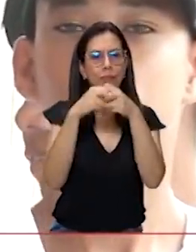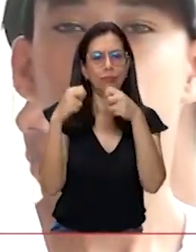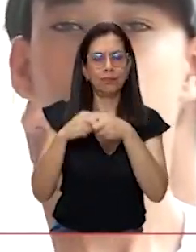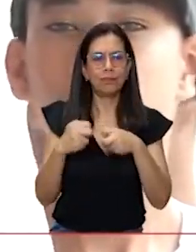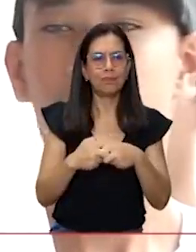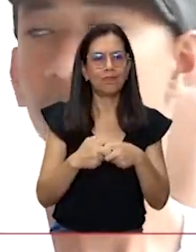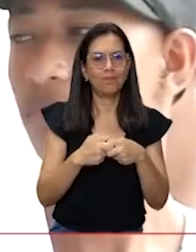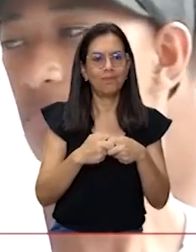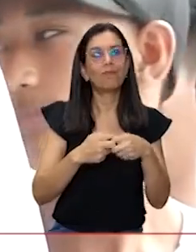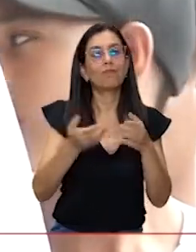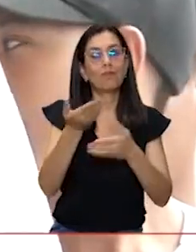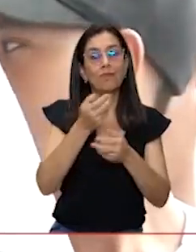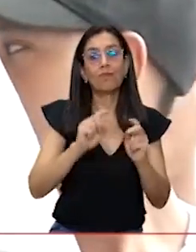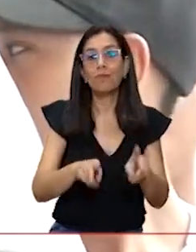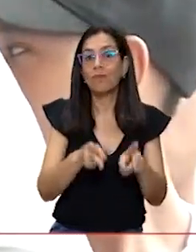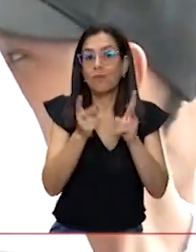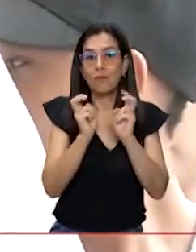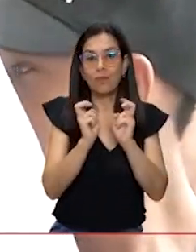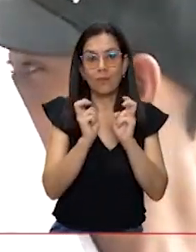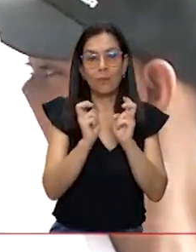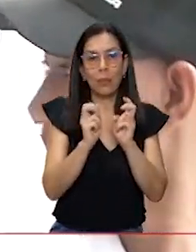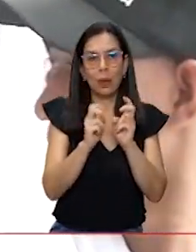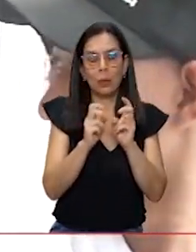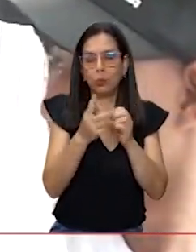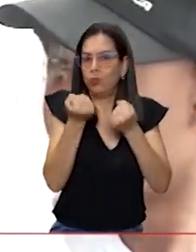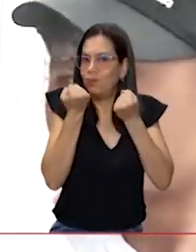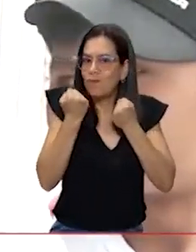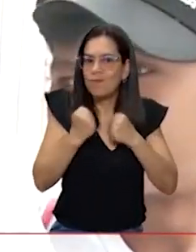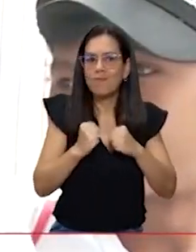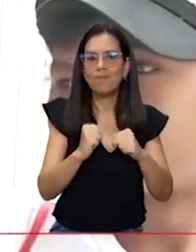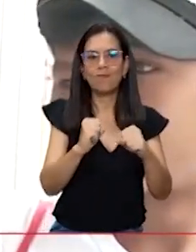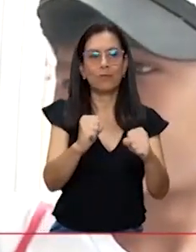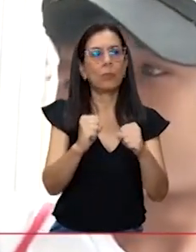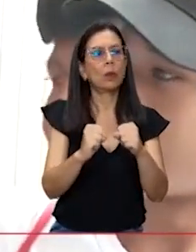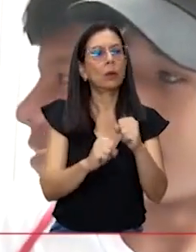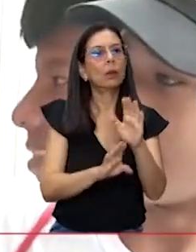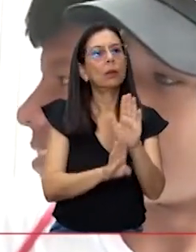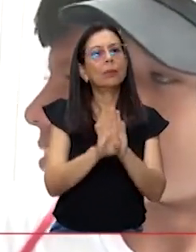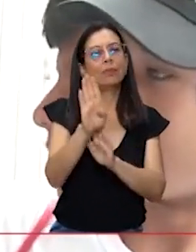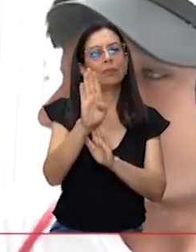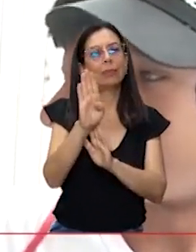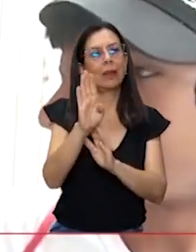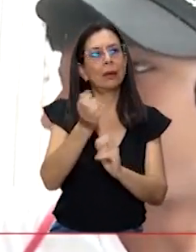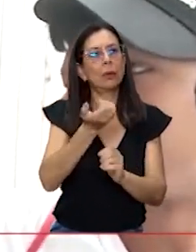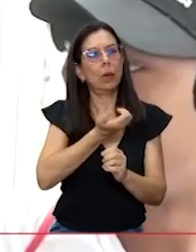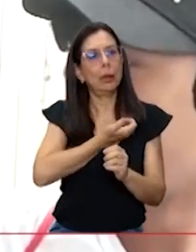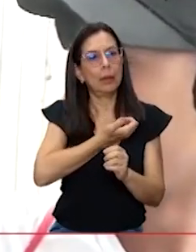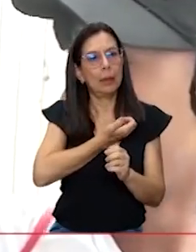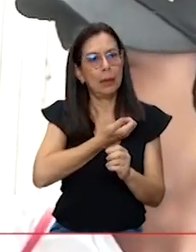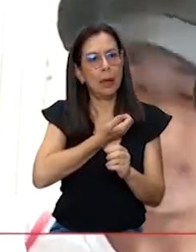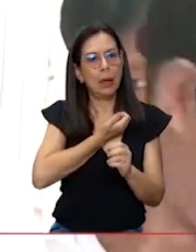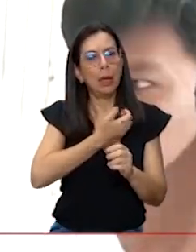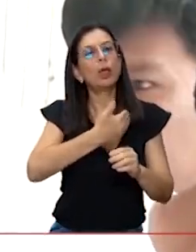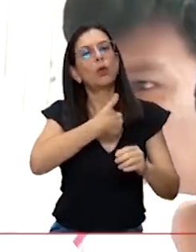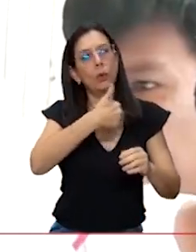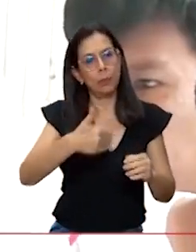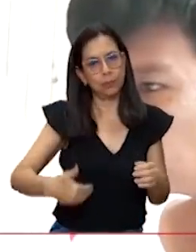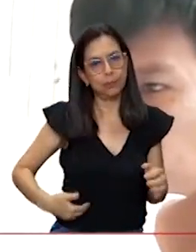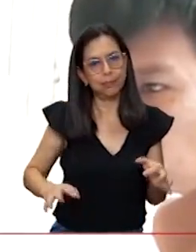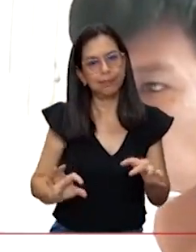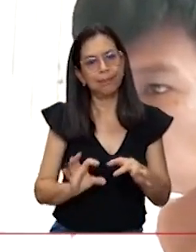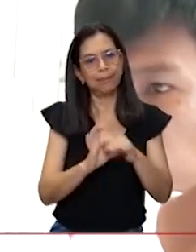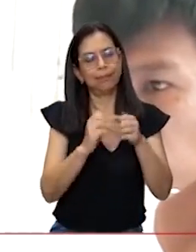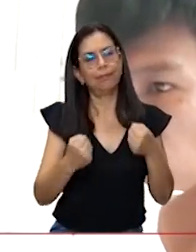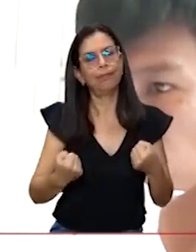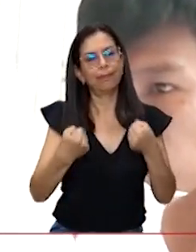con energías renovables, se trata de un gran esfuerzo a adelantar con alcaldías y con la presidencia para que en